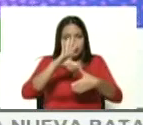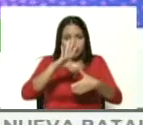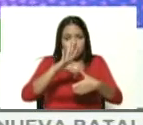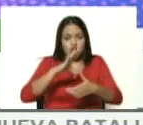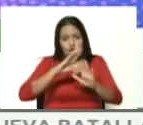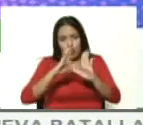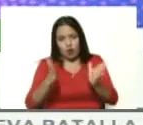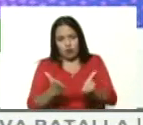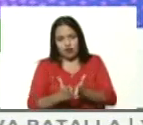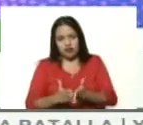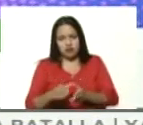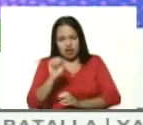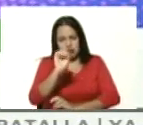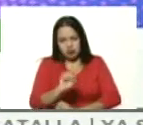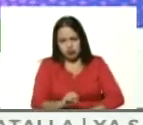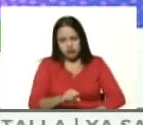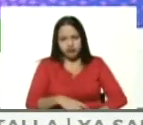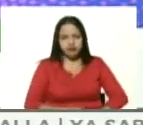global,